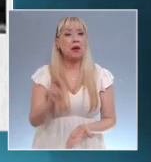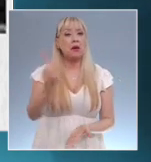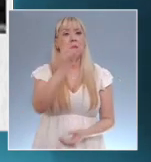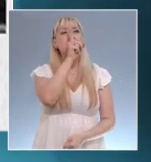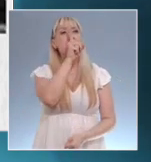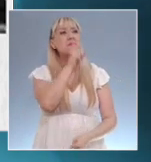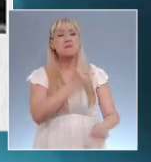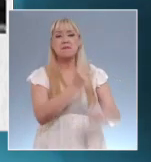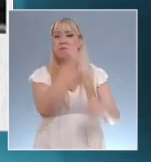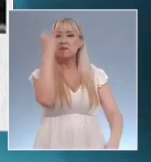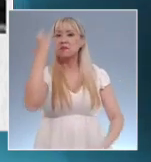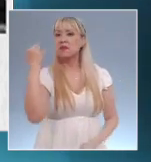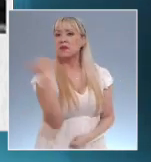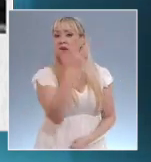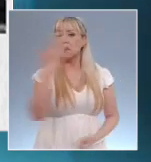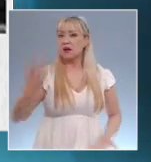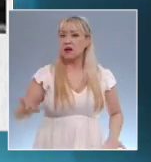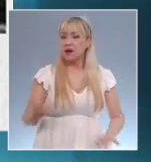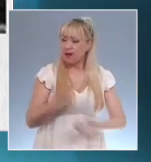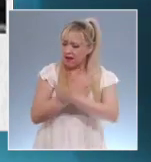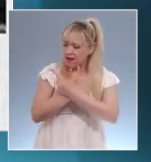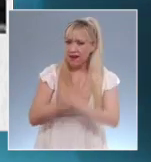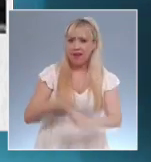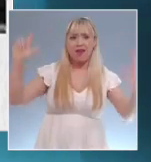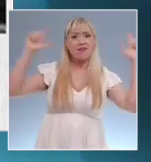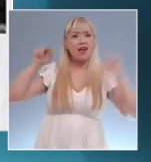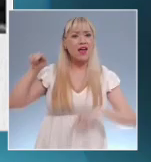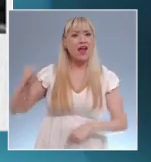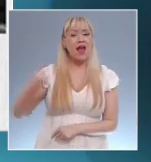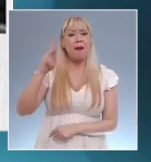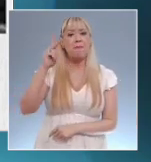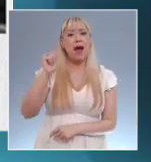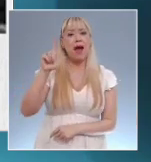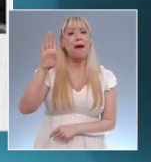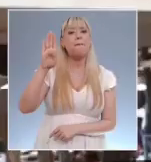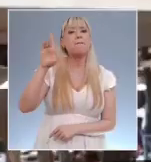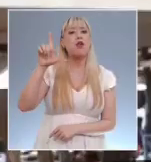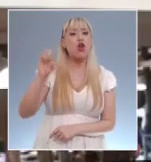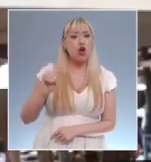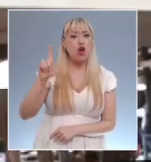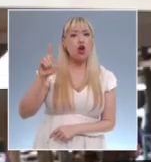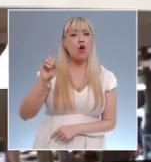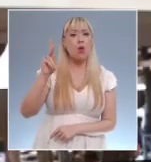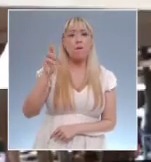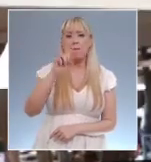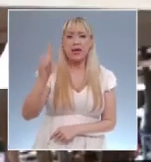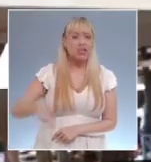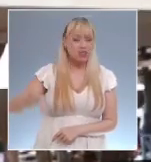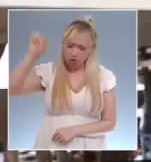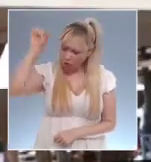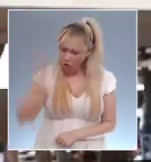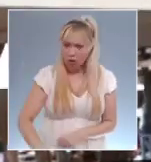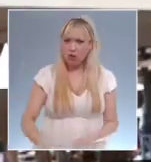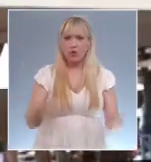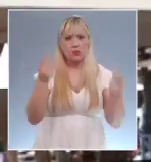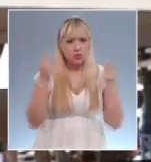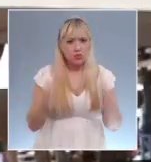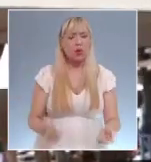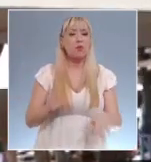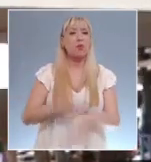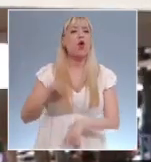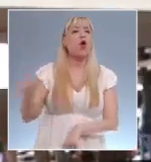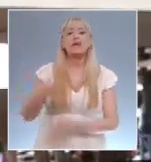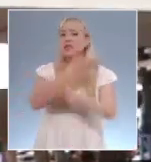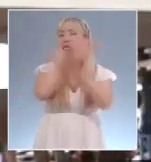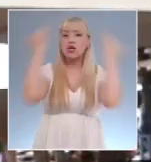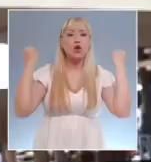López Alavés inmediatamente, porque Pablo López Alavés es inocente. Que el